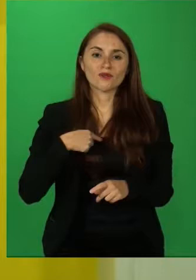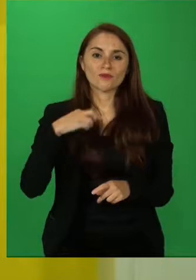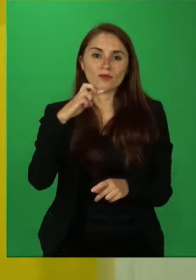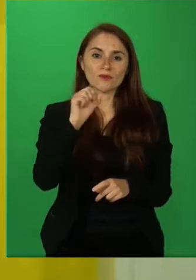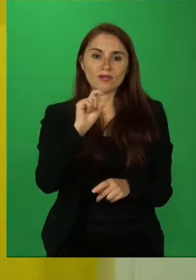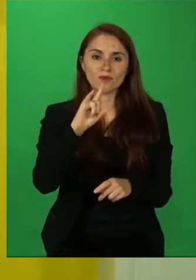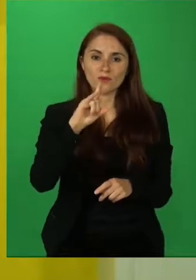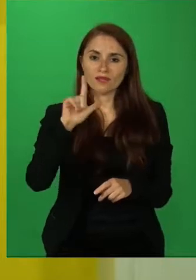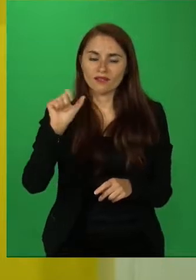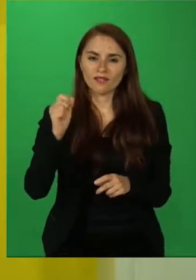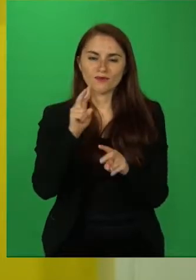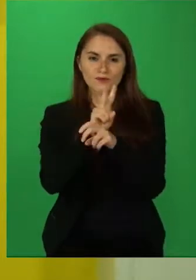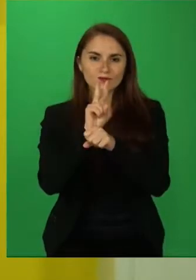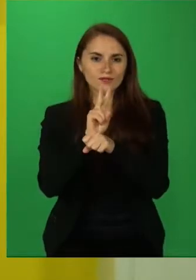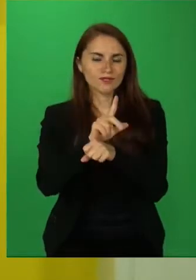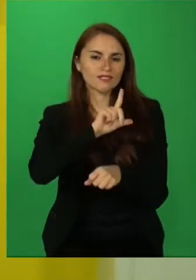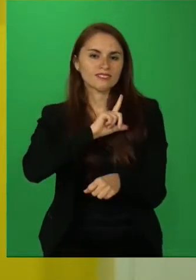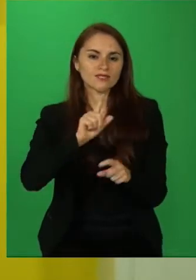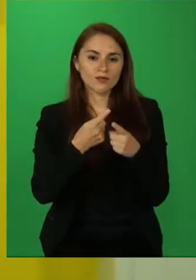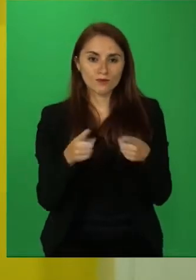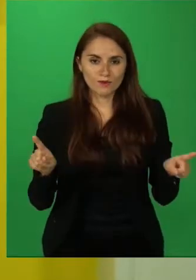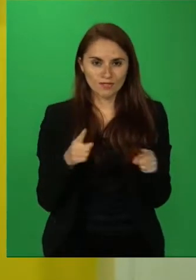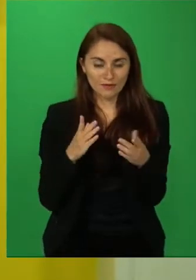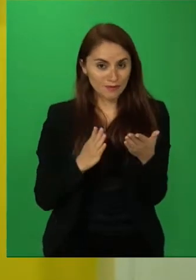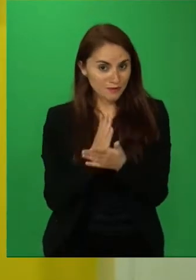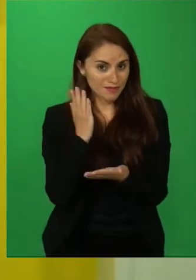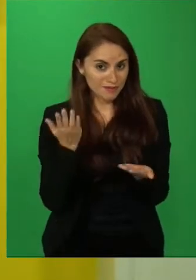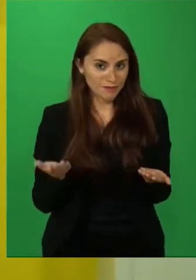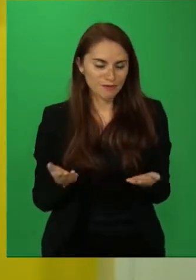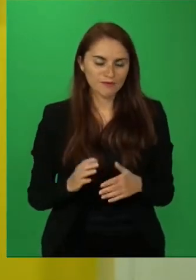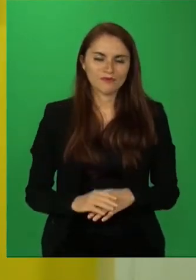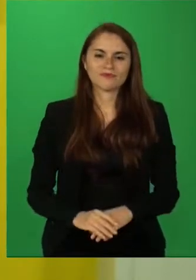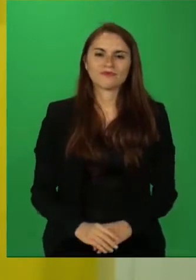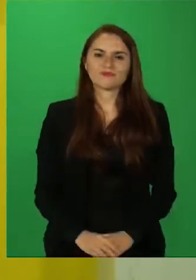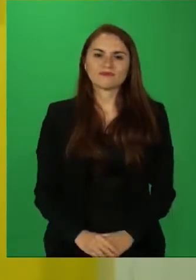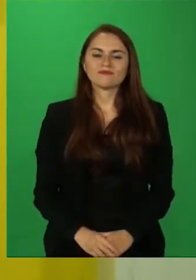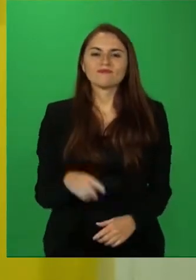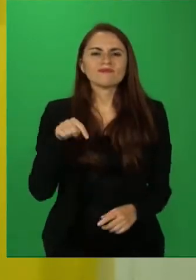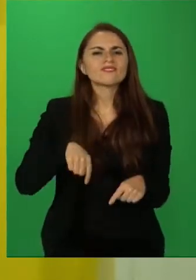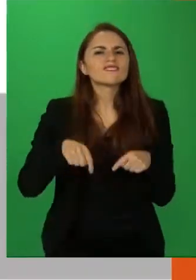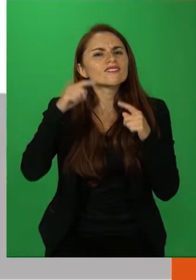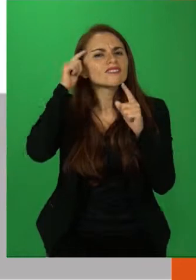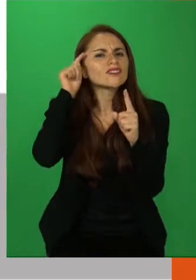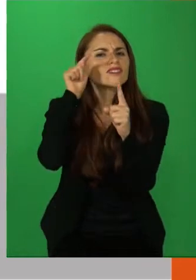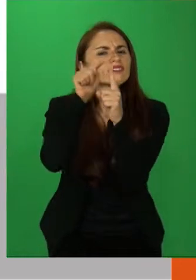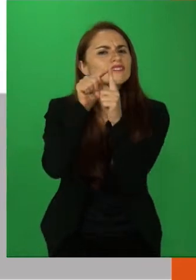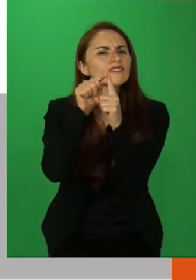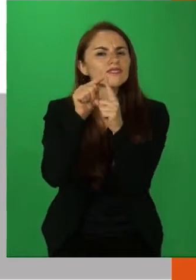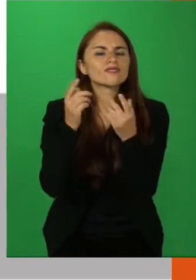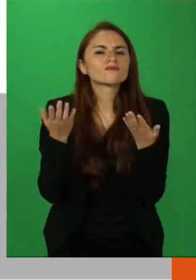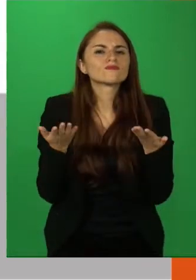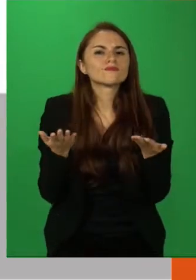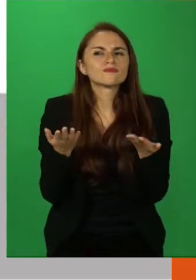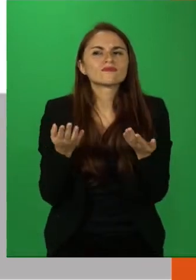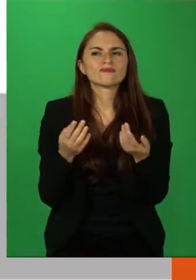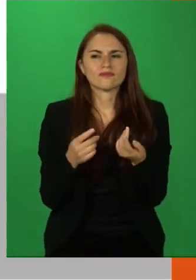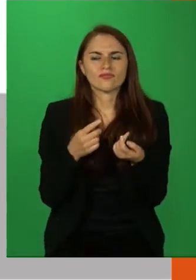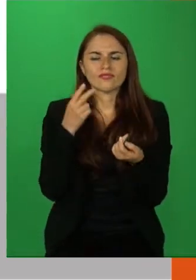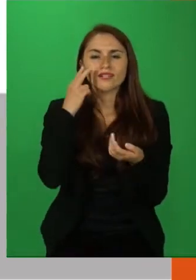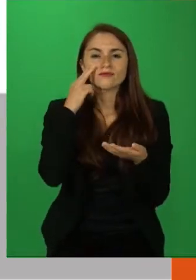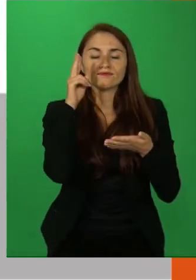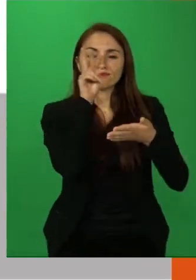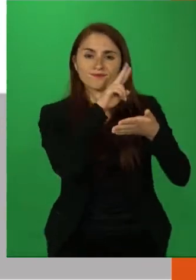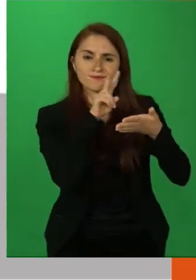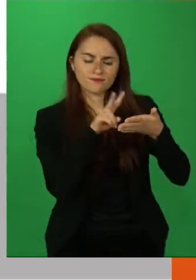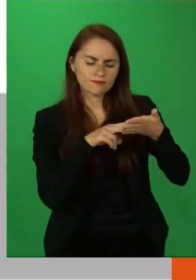del Liceo de Música. ¿Comenzamos? Vamos entonces. El objetivo de nuestra tercera clase es interpretar